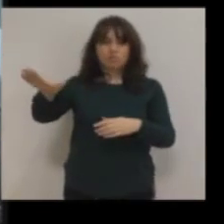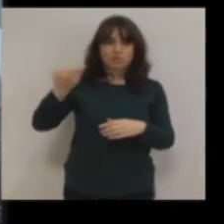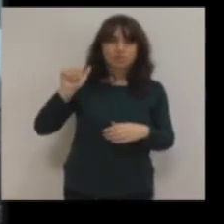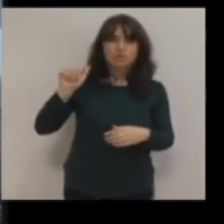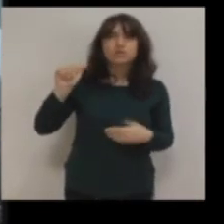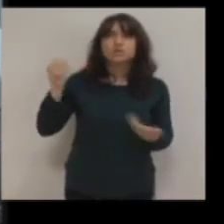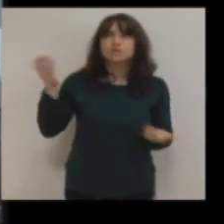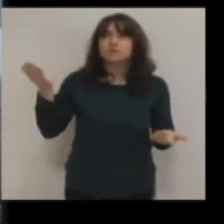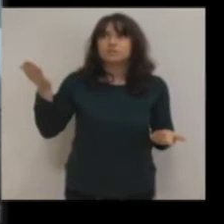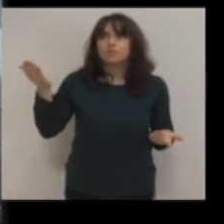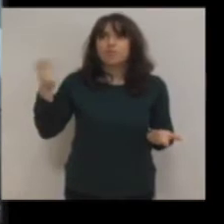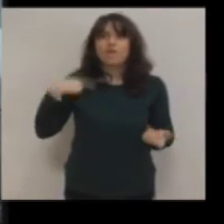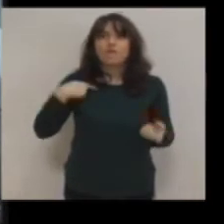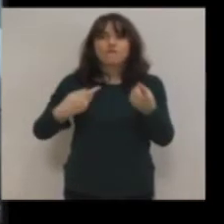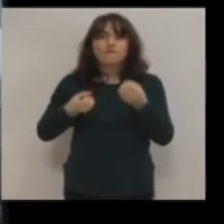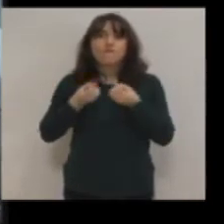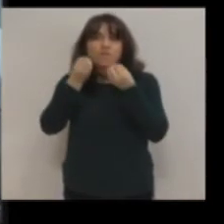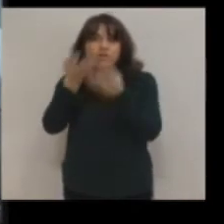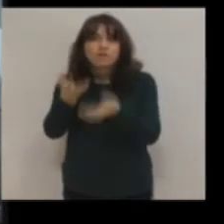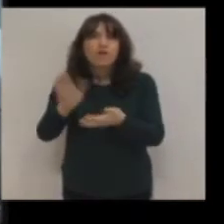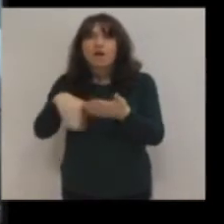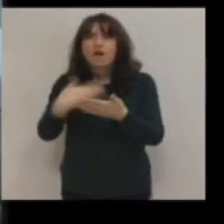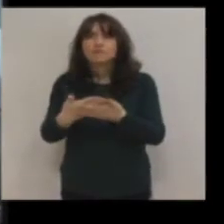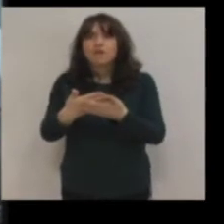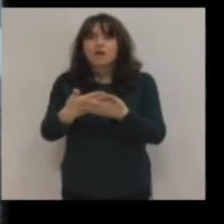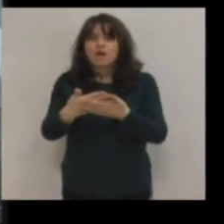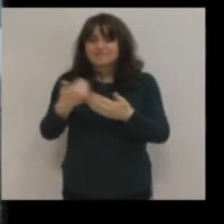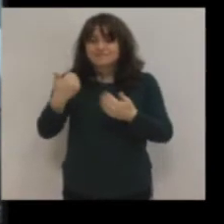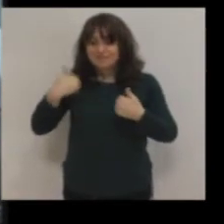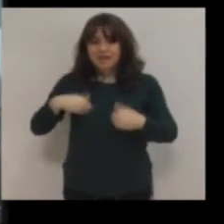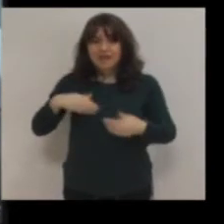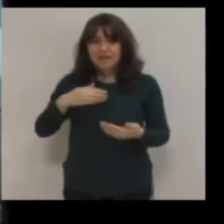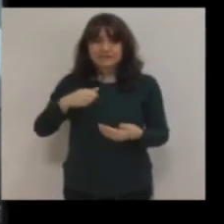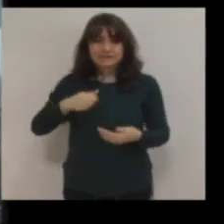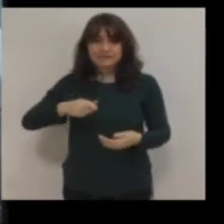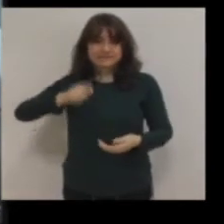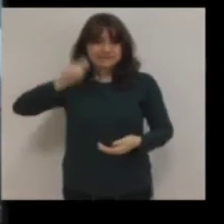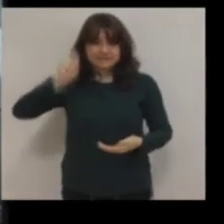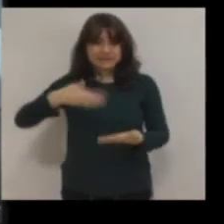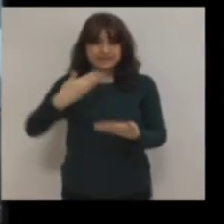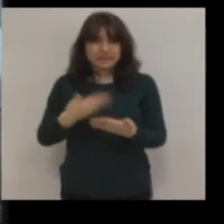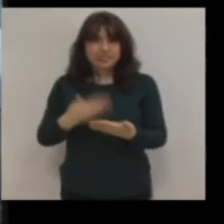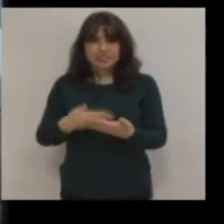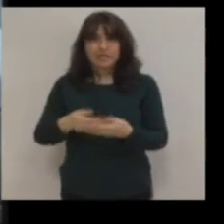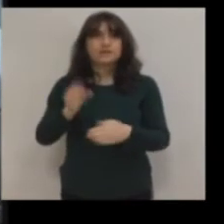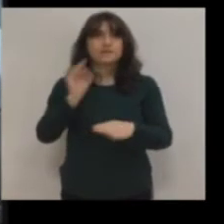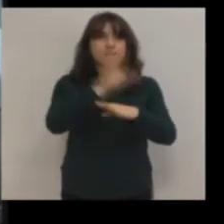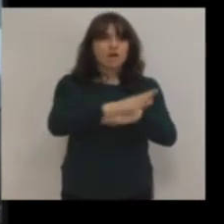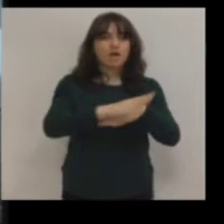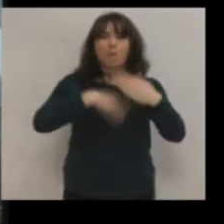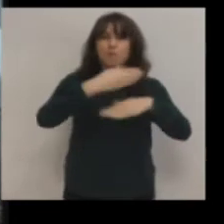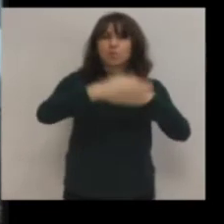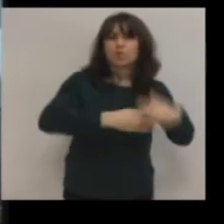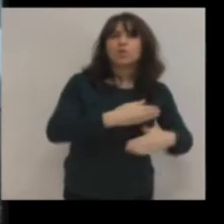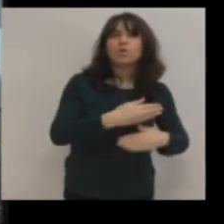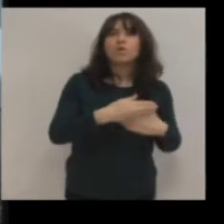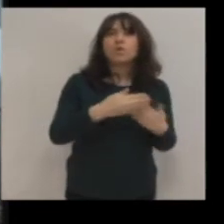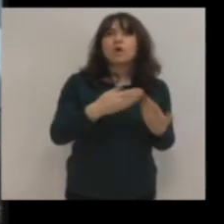citaciones, las informaciones, hasta que se dicta la propia sentencia que se envía al procurador y al